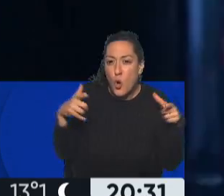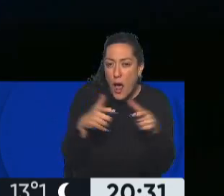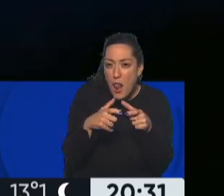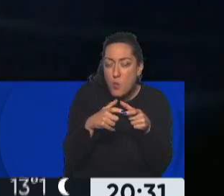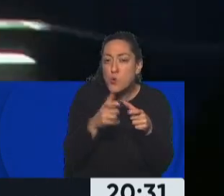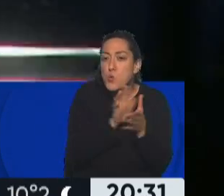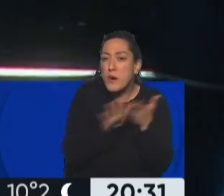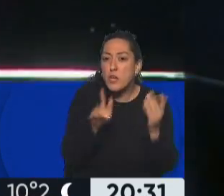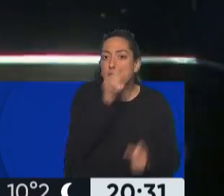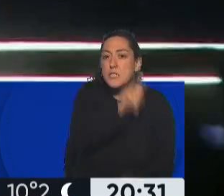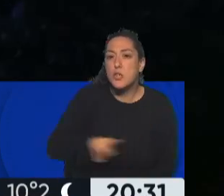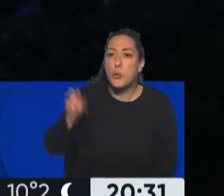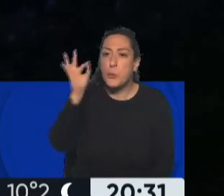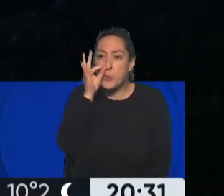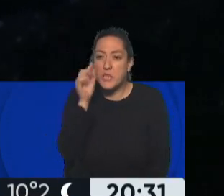García?